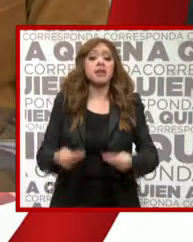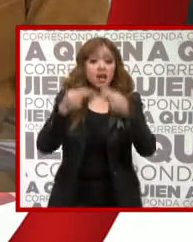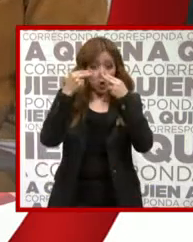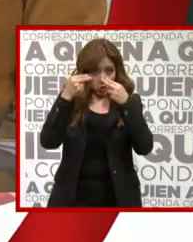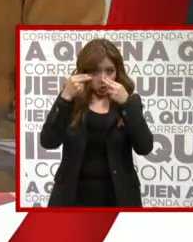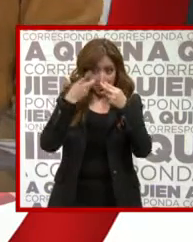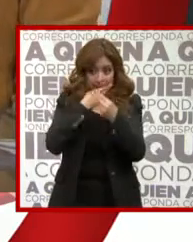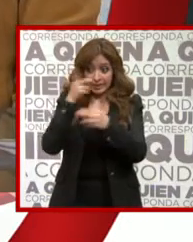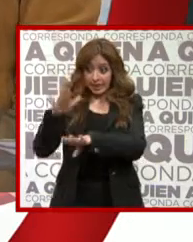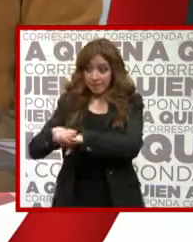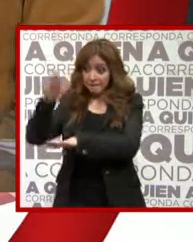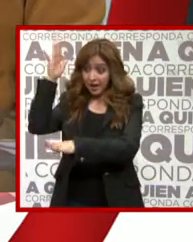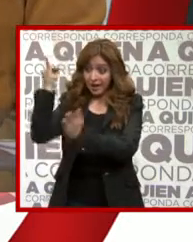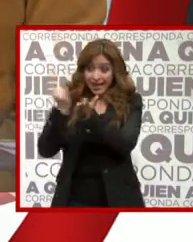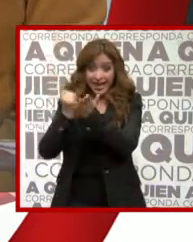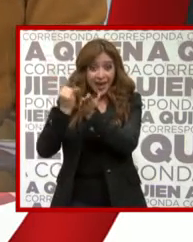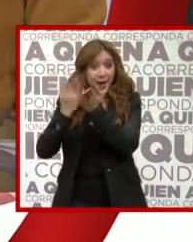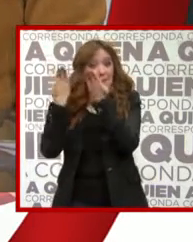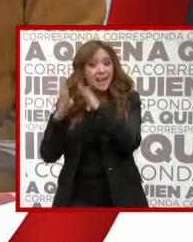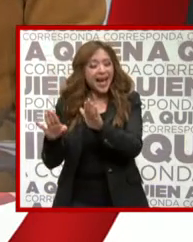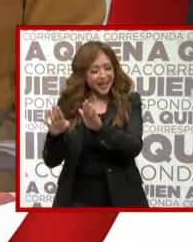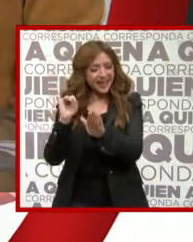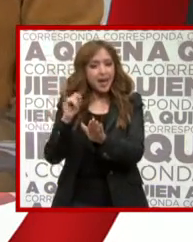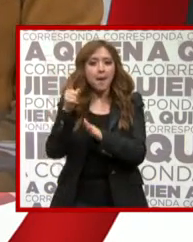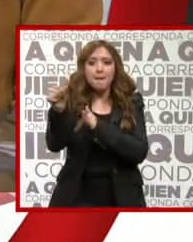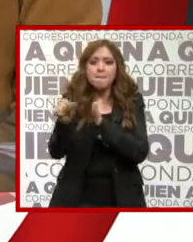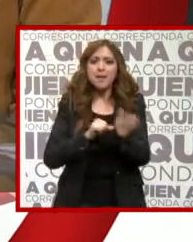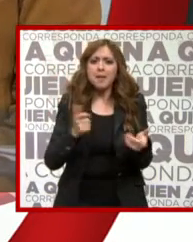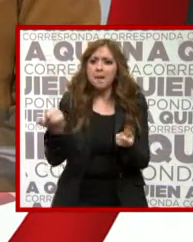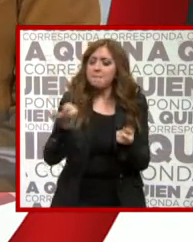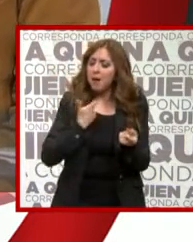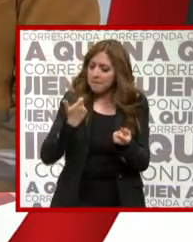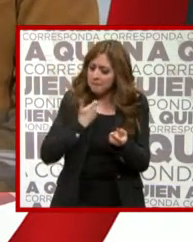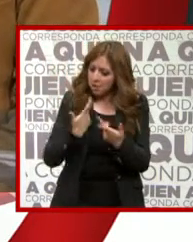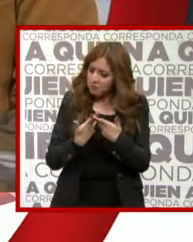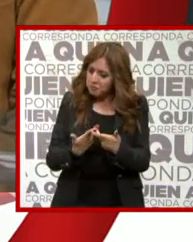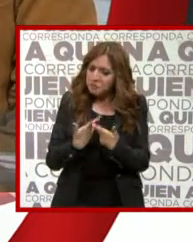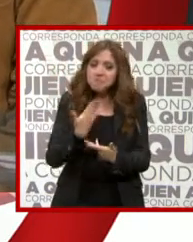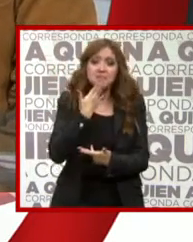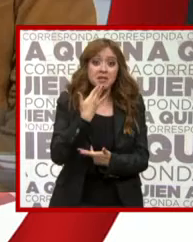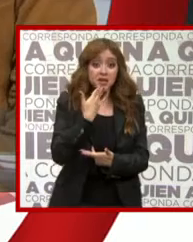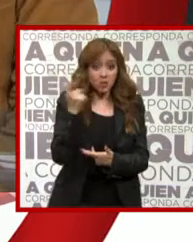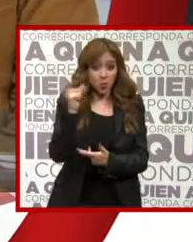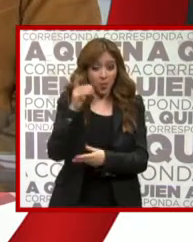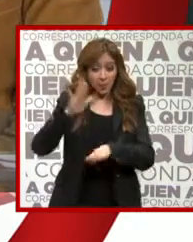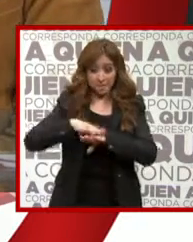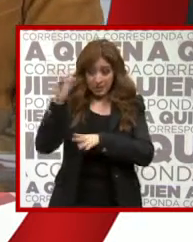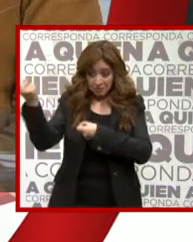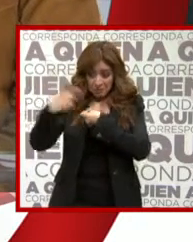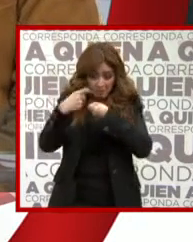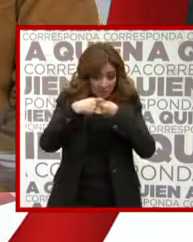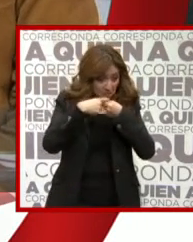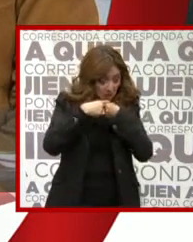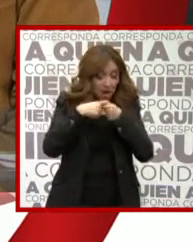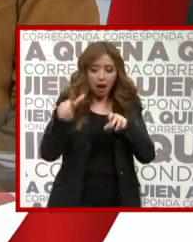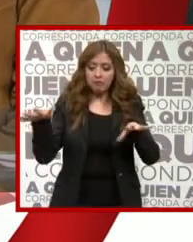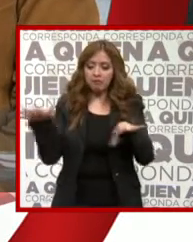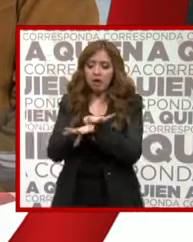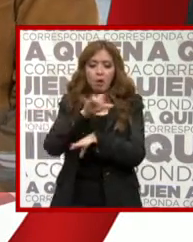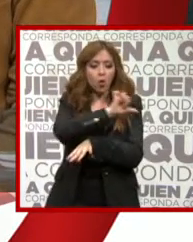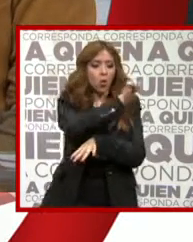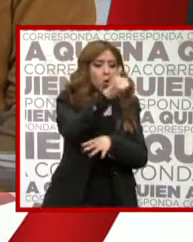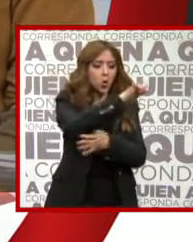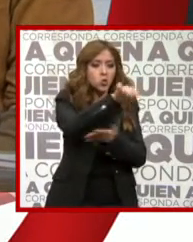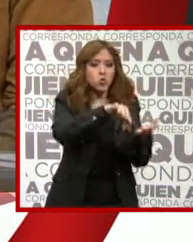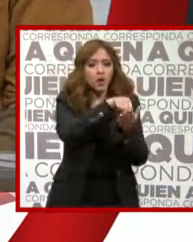un banco y de repente los primeros meses sí nos dan más dinero. Cuando ya tienen muchos clientes, cambian de domicilio,